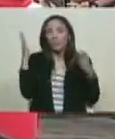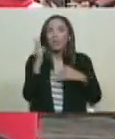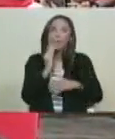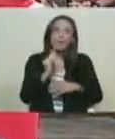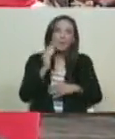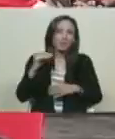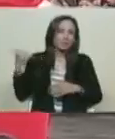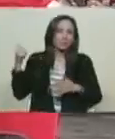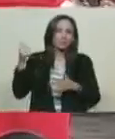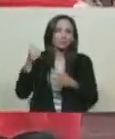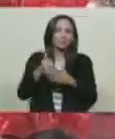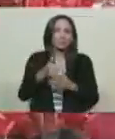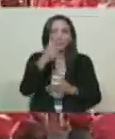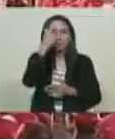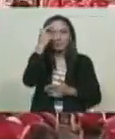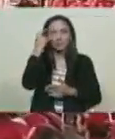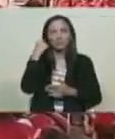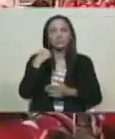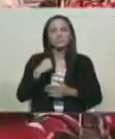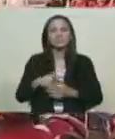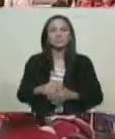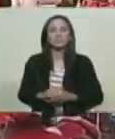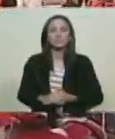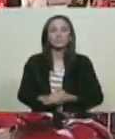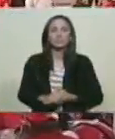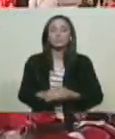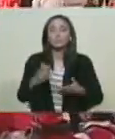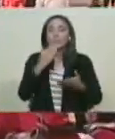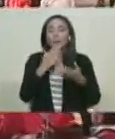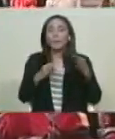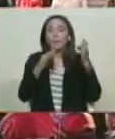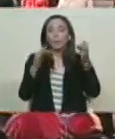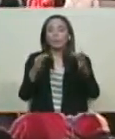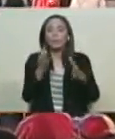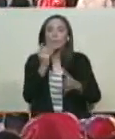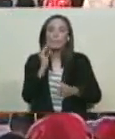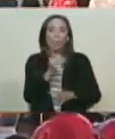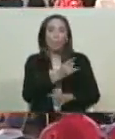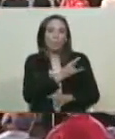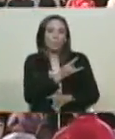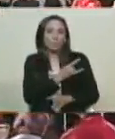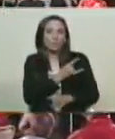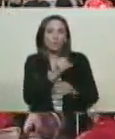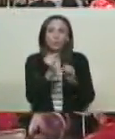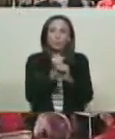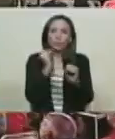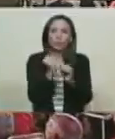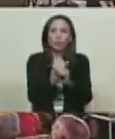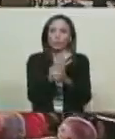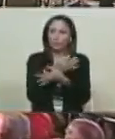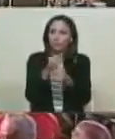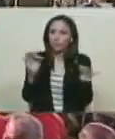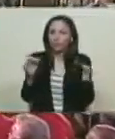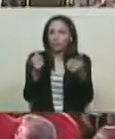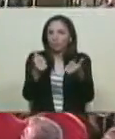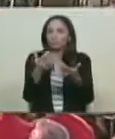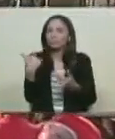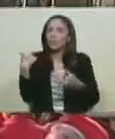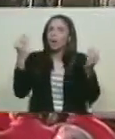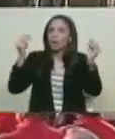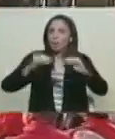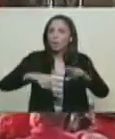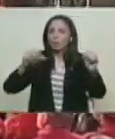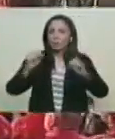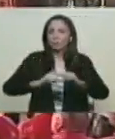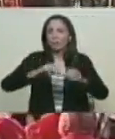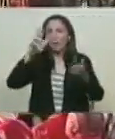experiencia. La propuesta de una universidad de los trabajadores de transporte, yo estoy de acuerdo y